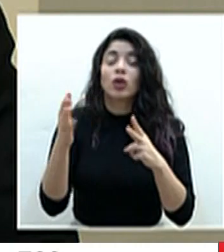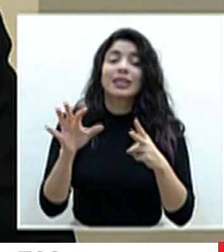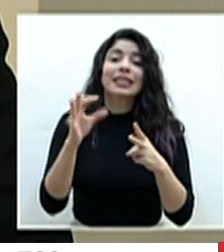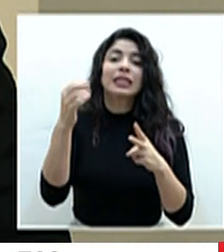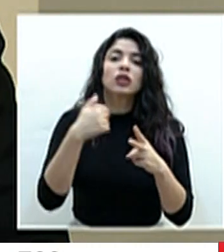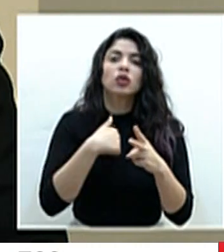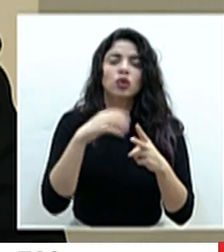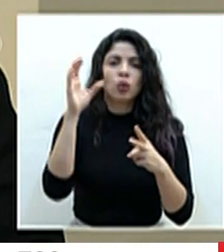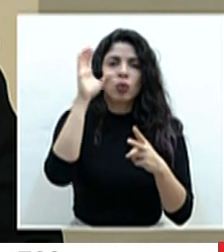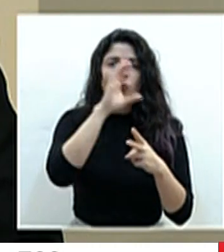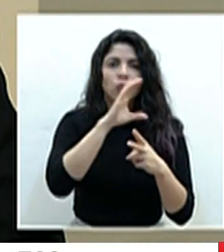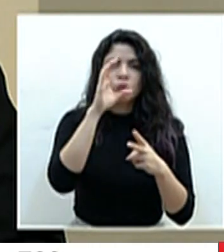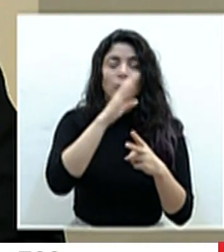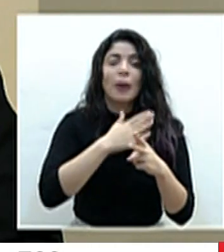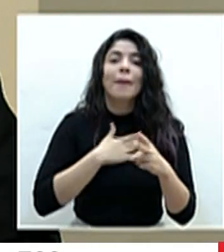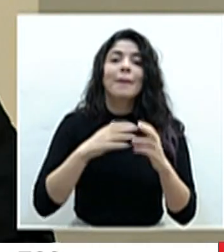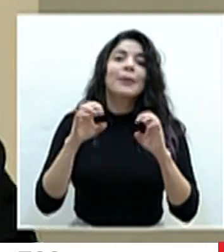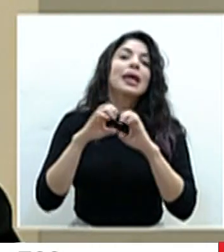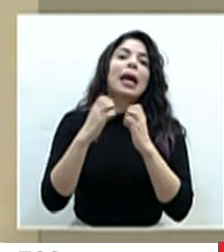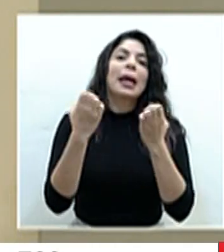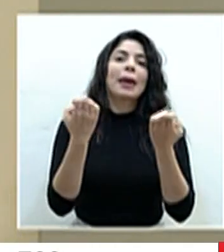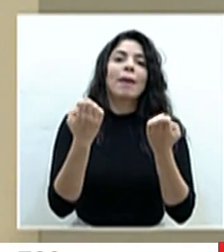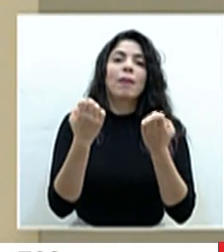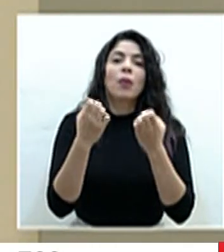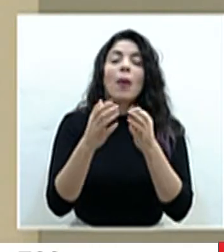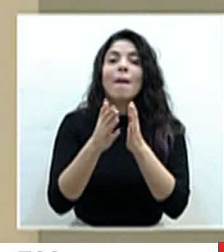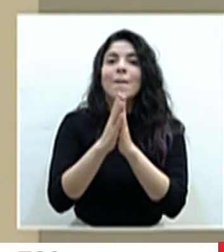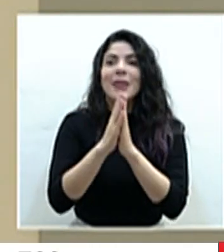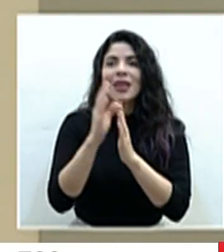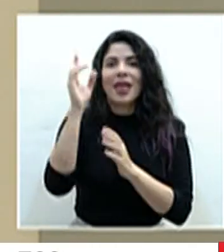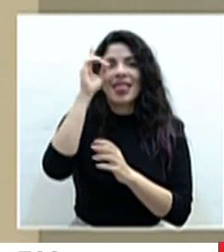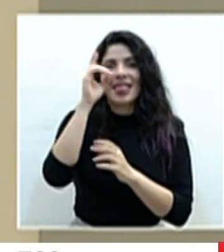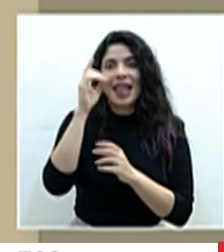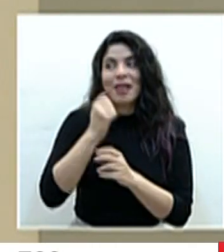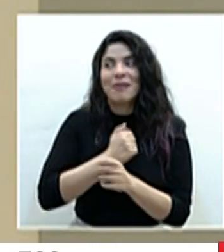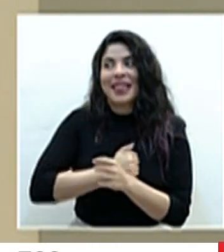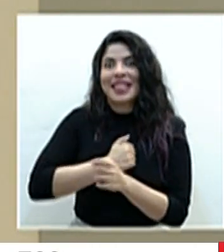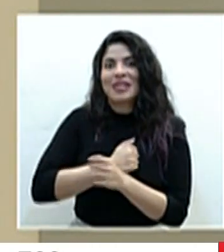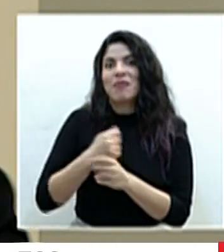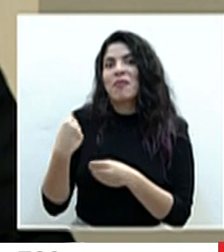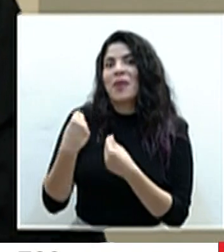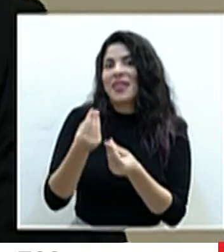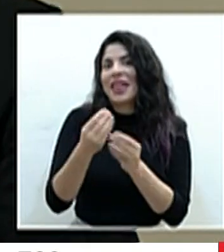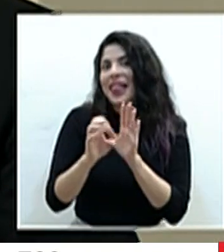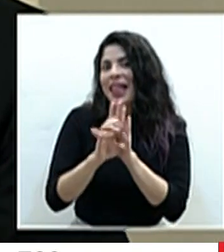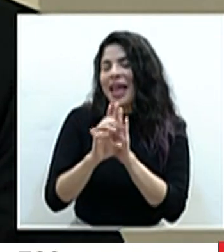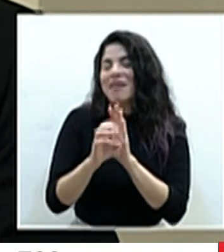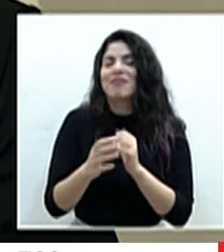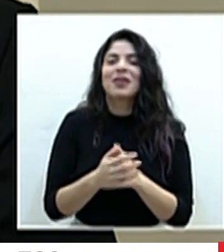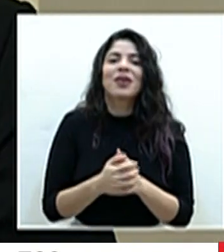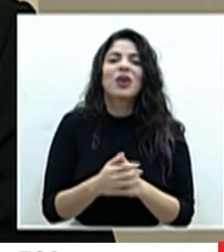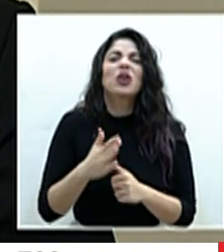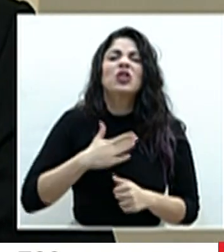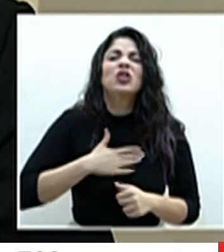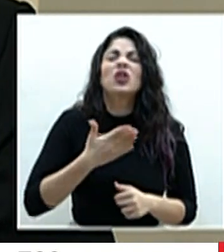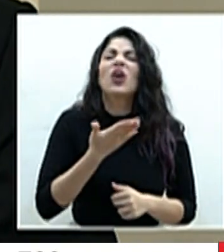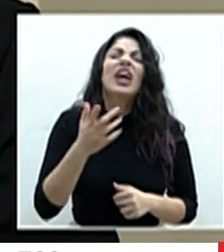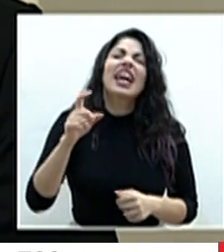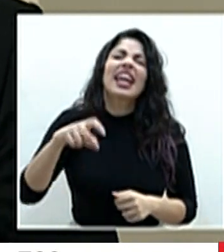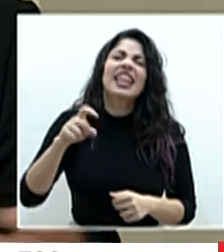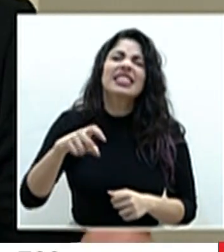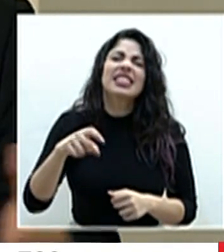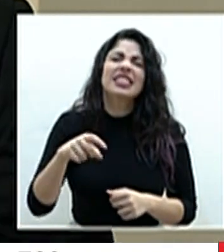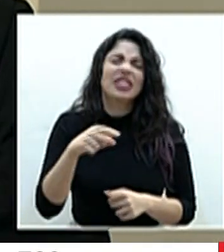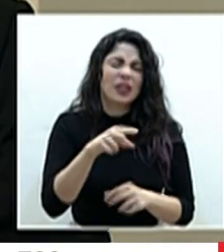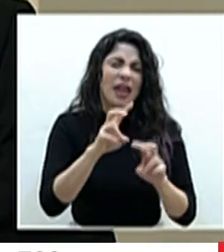yo busco en mi equipo, y le pido a Daniel que me excuse por poner ese ejemplo. ¿Qué necesito yo en este